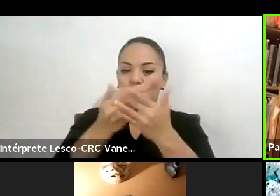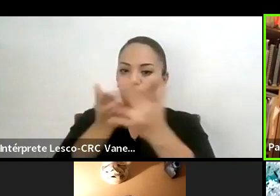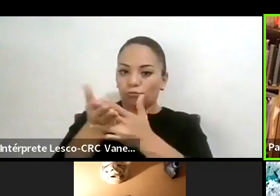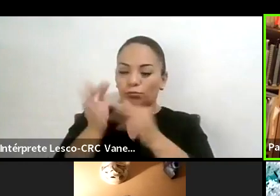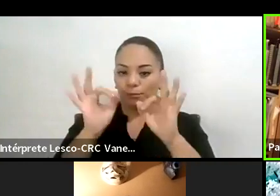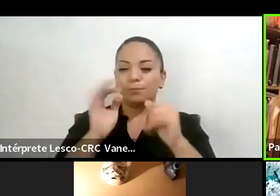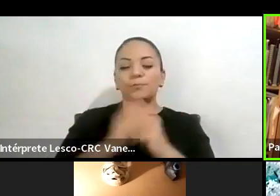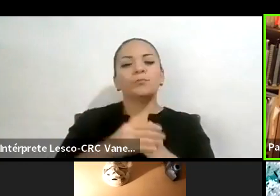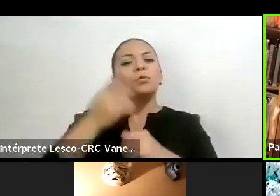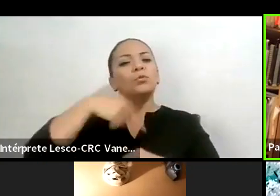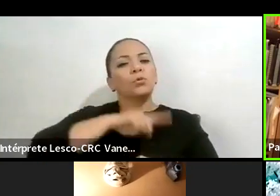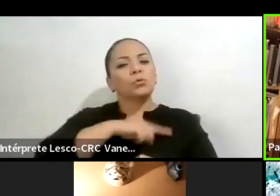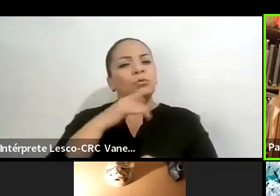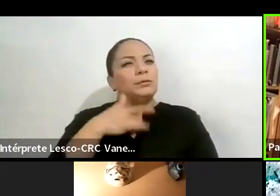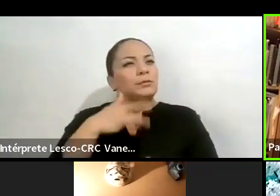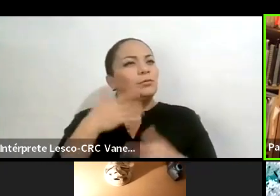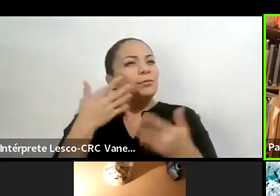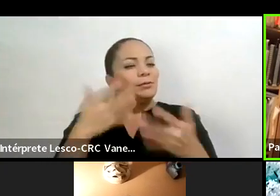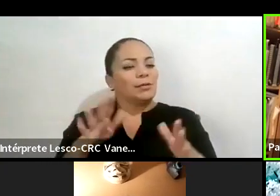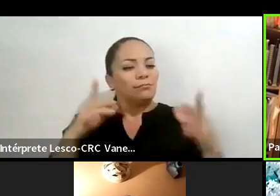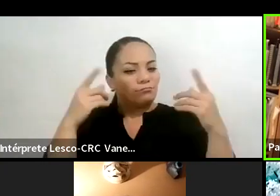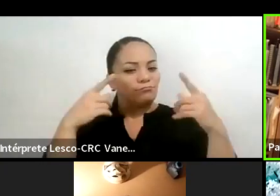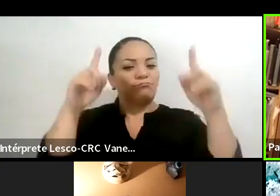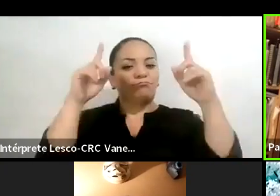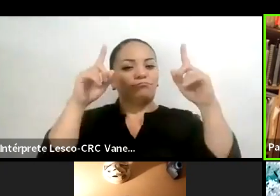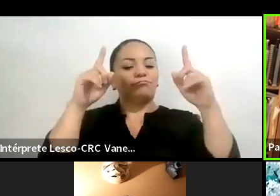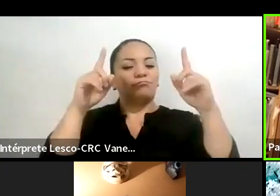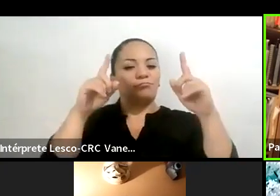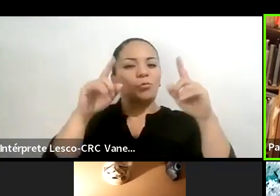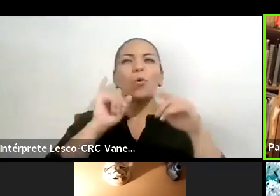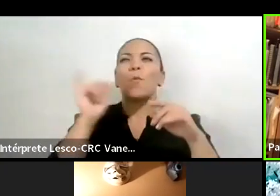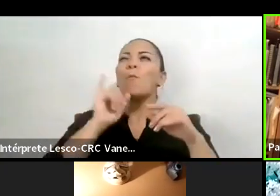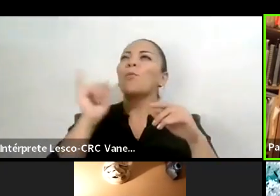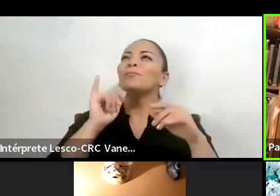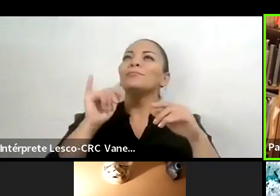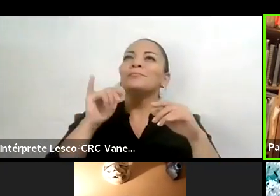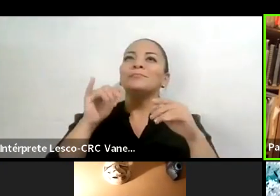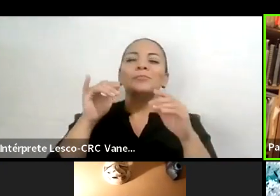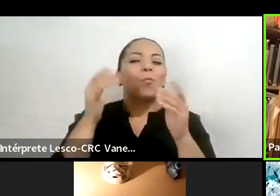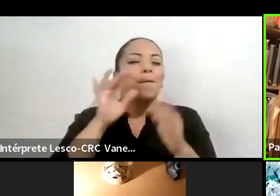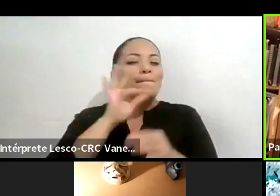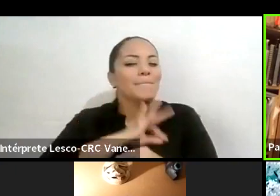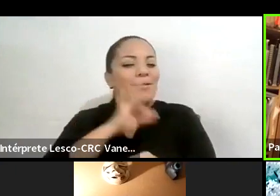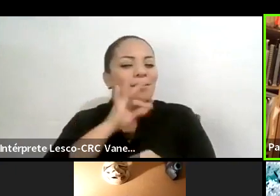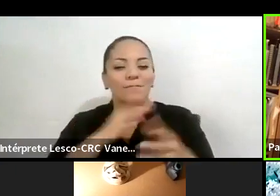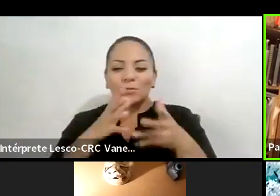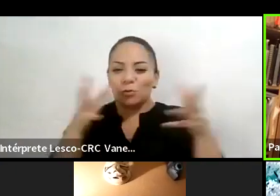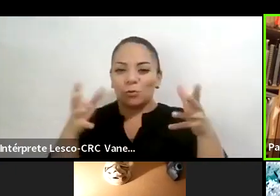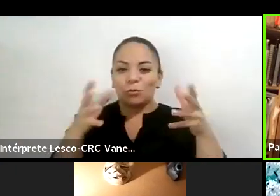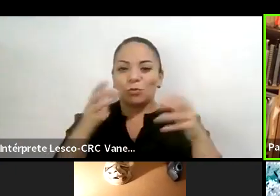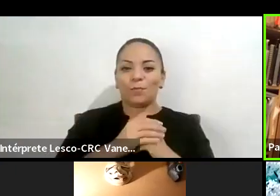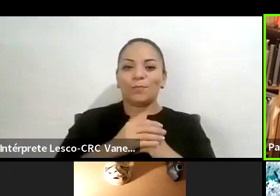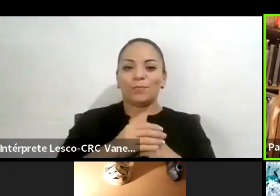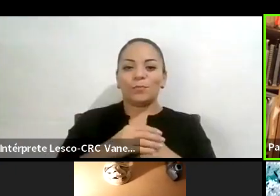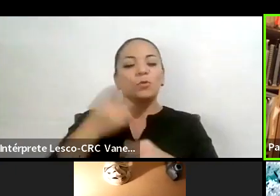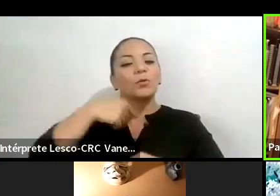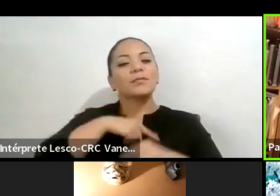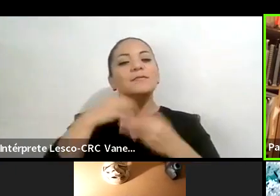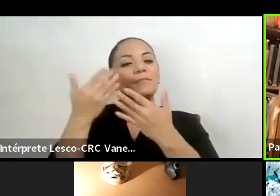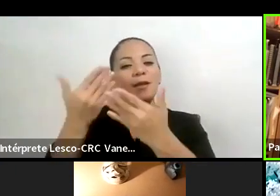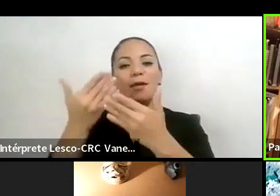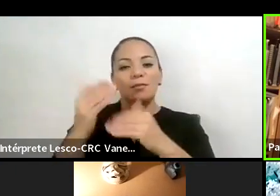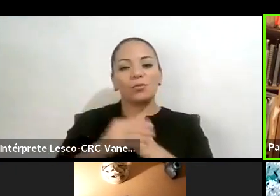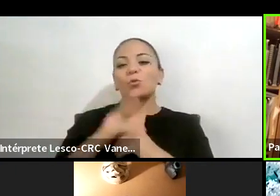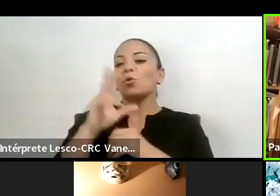ganado un gran territorio, ¿verdad? Y que esperando que no se quede solamente